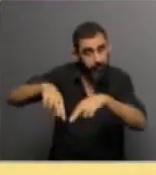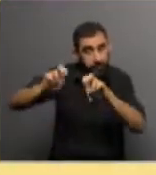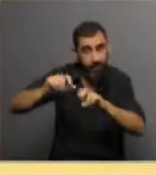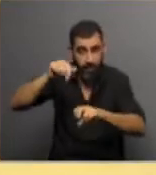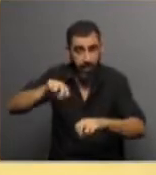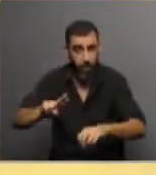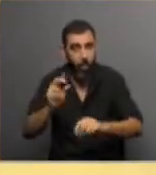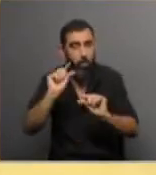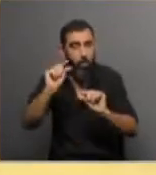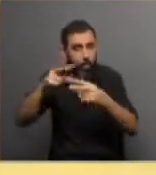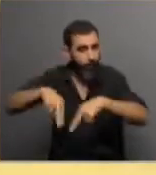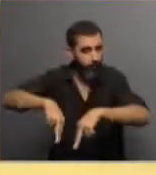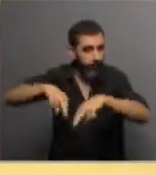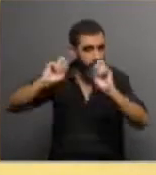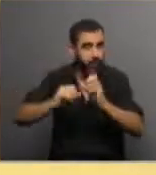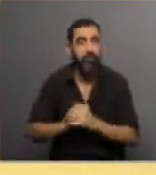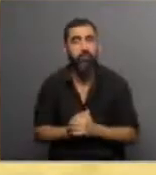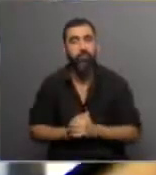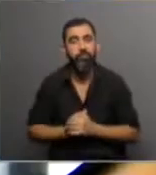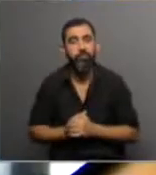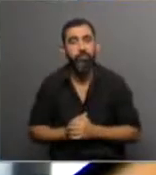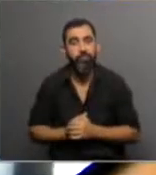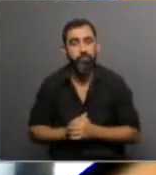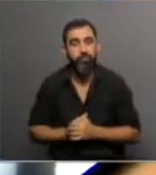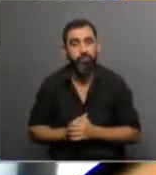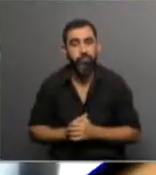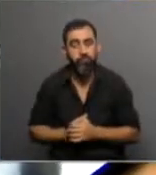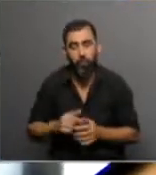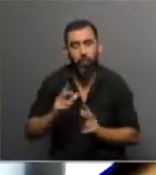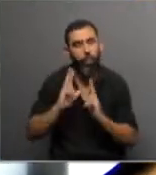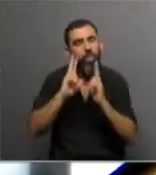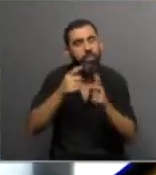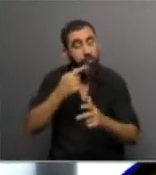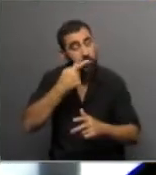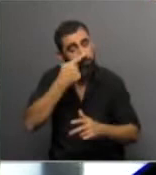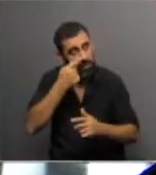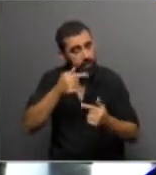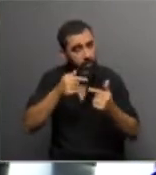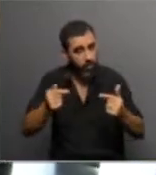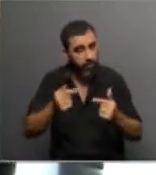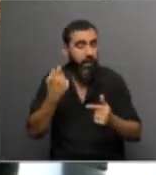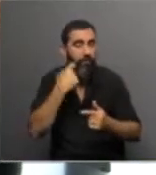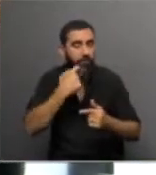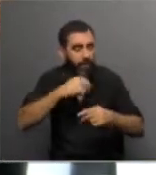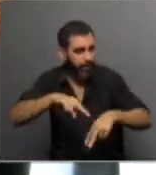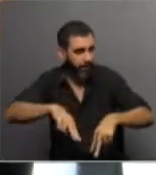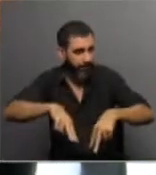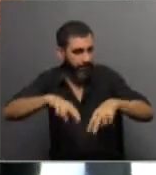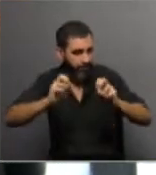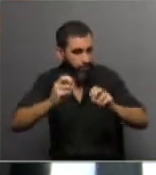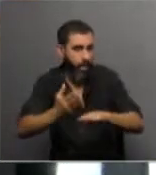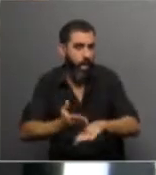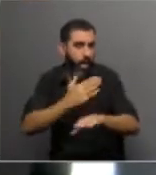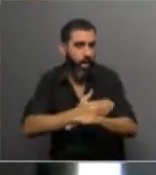país estaban poco estudiados. Claro, ahí está. Vos decís súper interesantes y la carencia de estudios previos o por lo menos profundos,